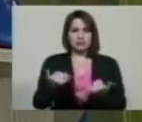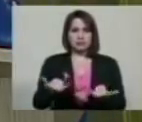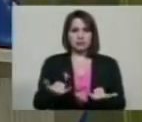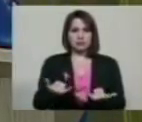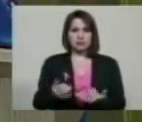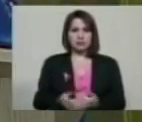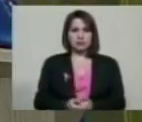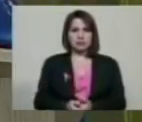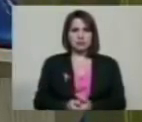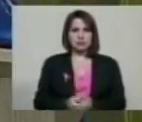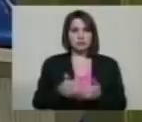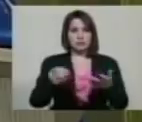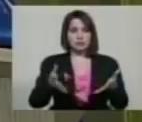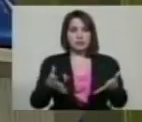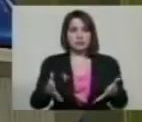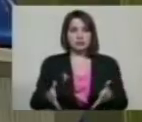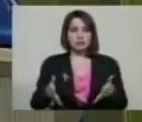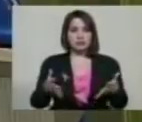triunfos al país,